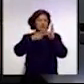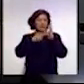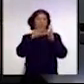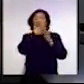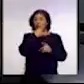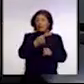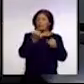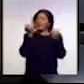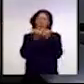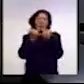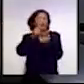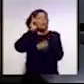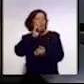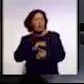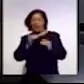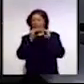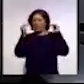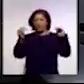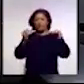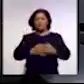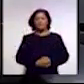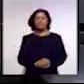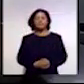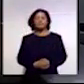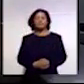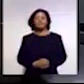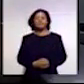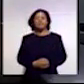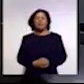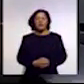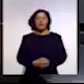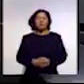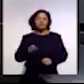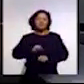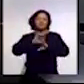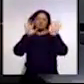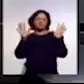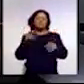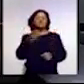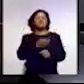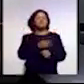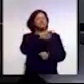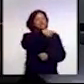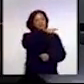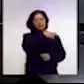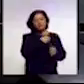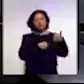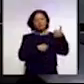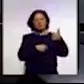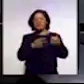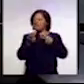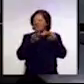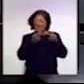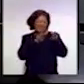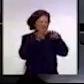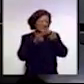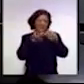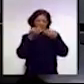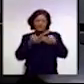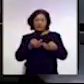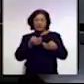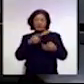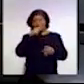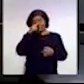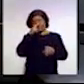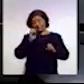ingenieras claro secretario que viene para estas mujeres y hombres muy bien preparados y que con orgullo decimos son